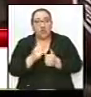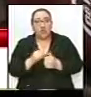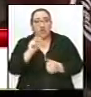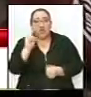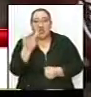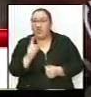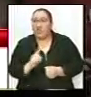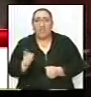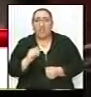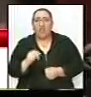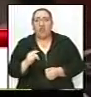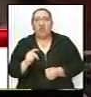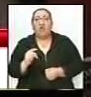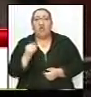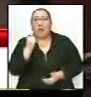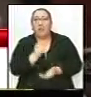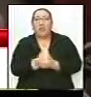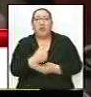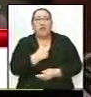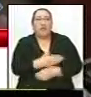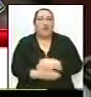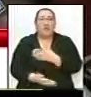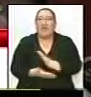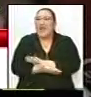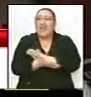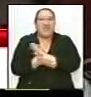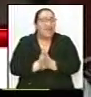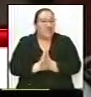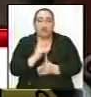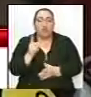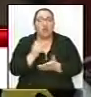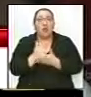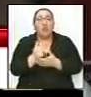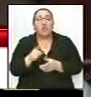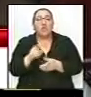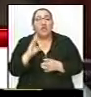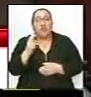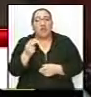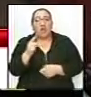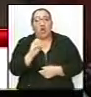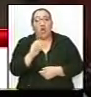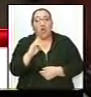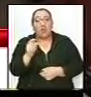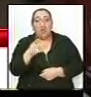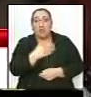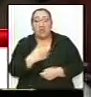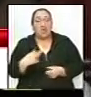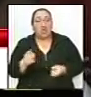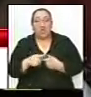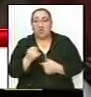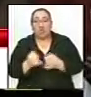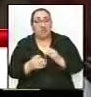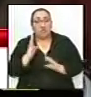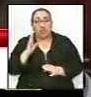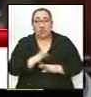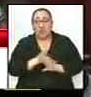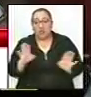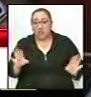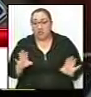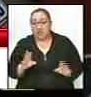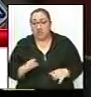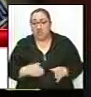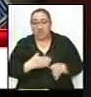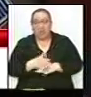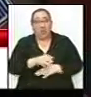se aprobó para favorecer a nadie en particular, porque el señor Oviedo será presidente de la federación hasta que culmine su mandato y ahí me imagino que